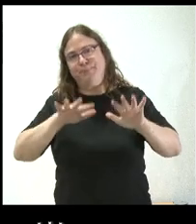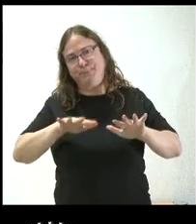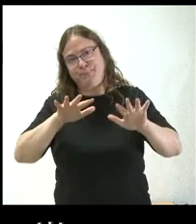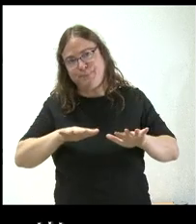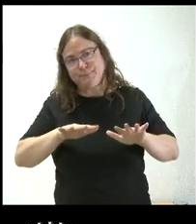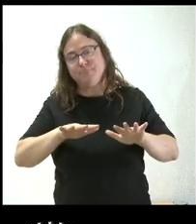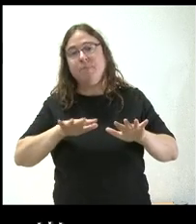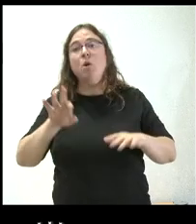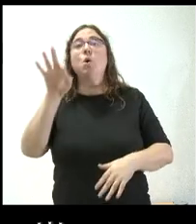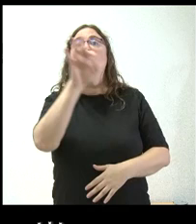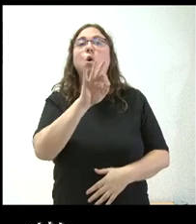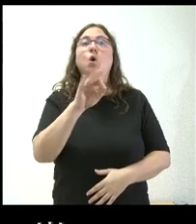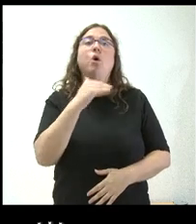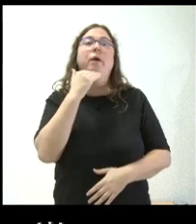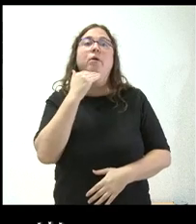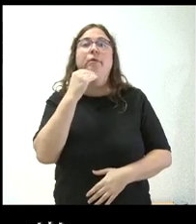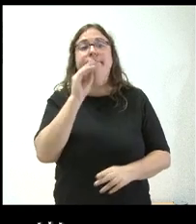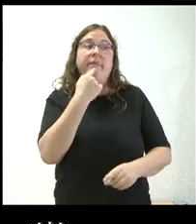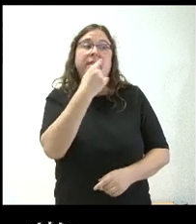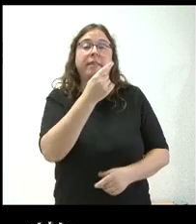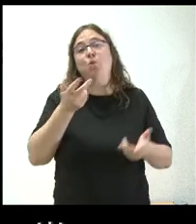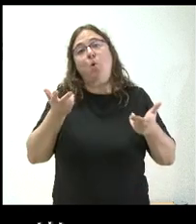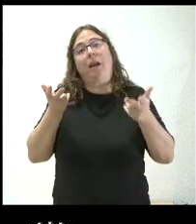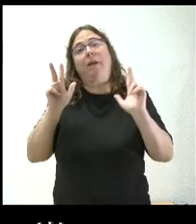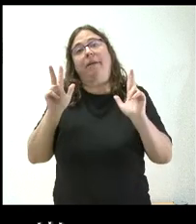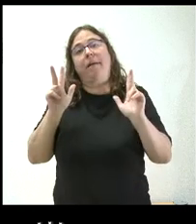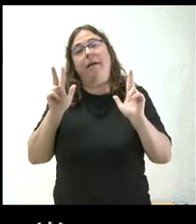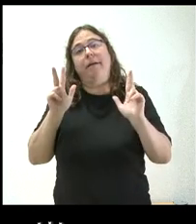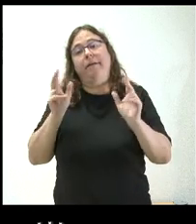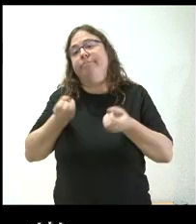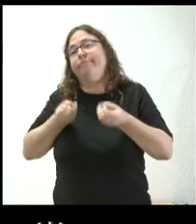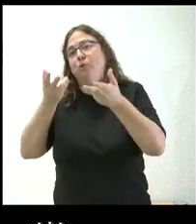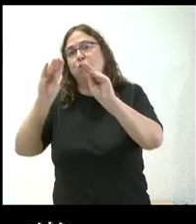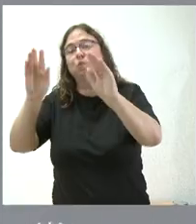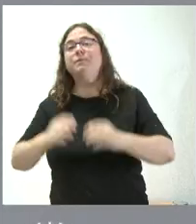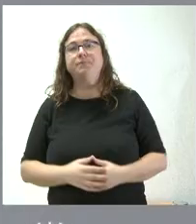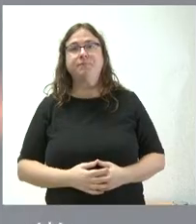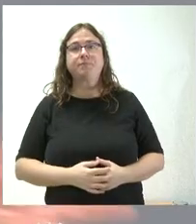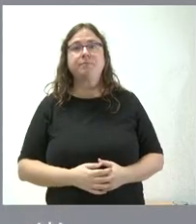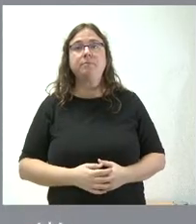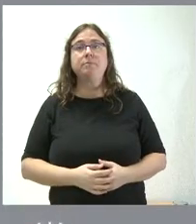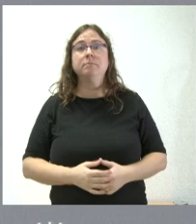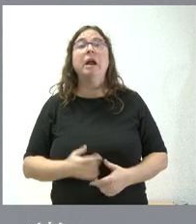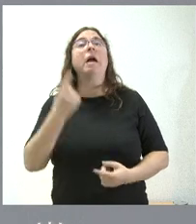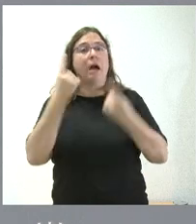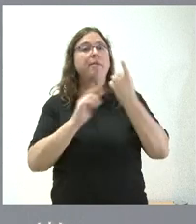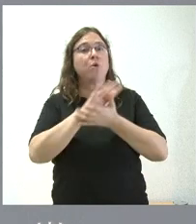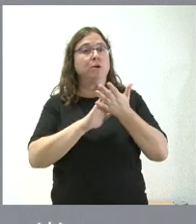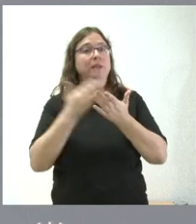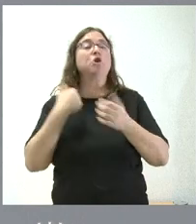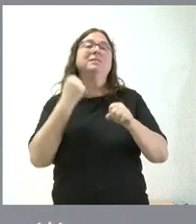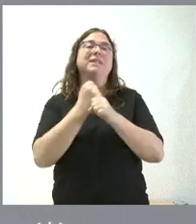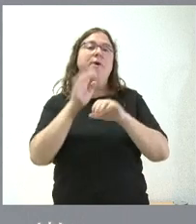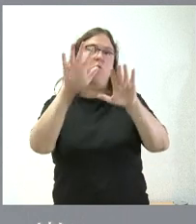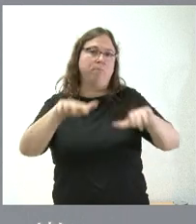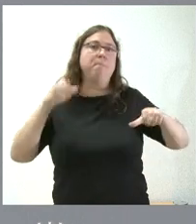o o o apelan también a lo que dice a la libertad de él para expresarse bueno alguna vez lo hemos hecho en relación con el trabajo parlamentario